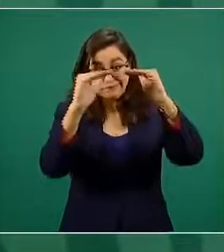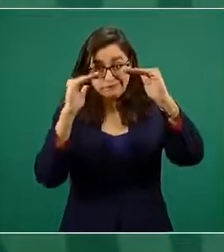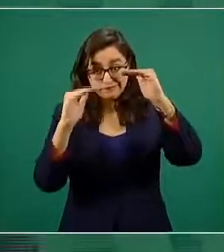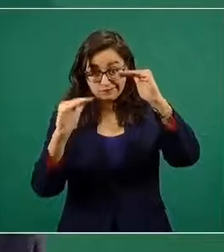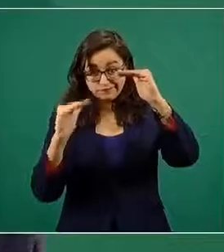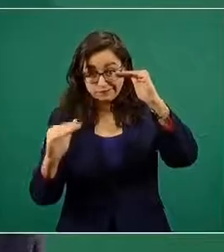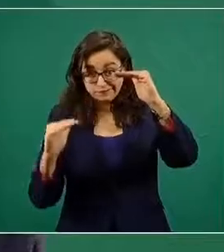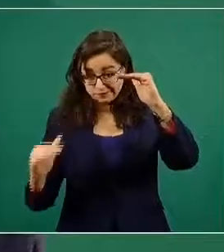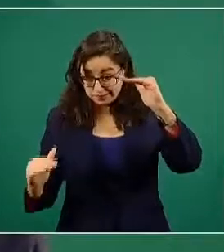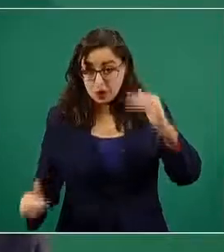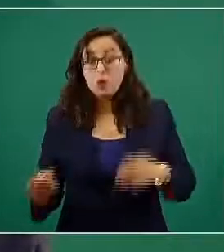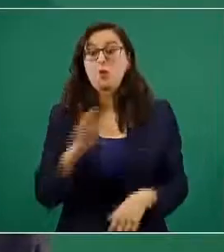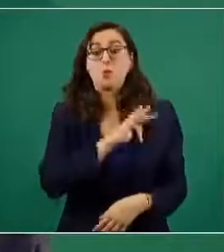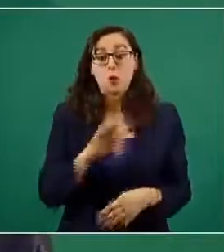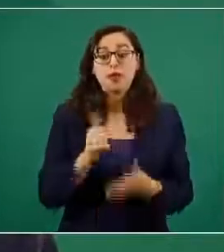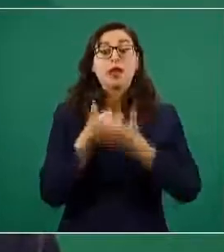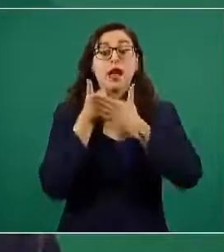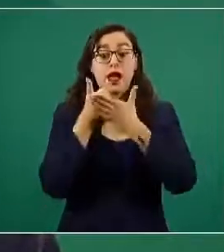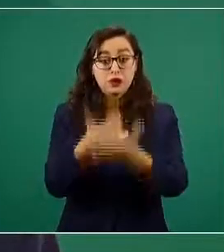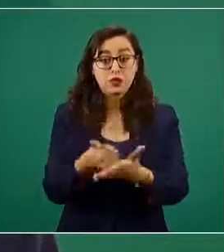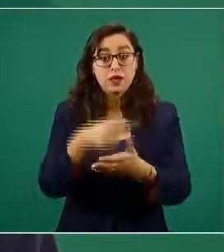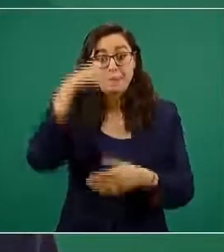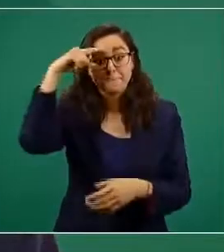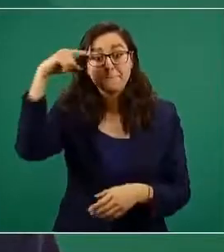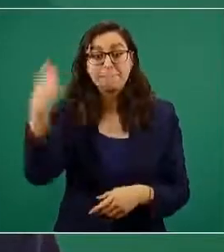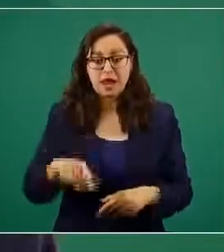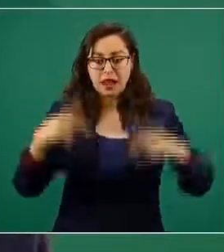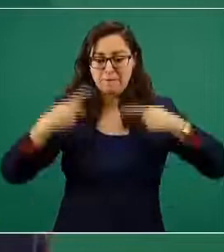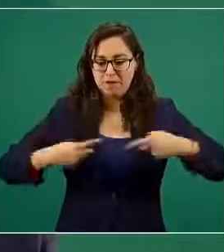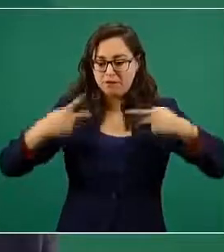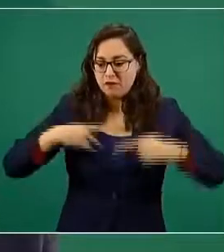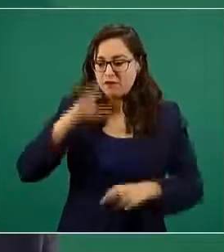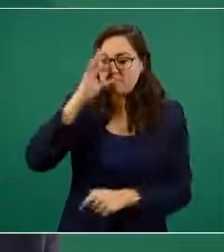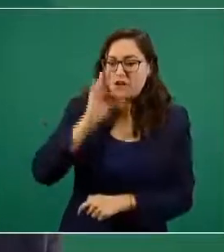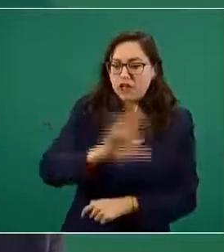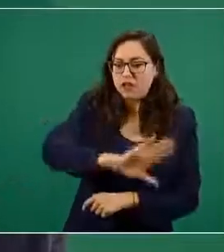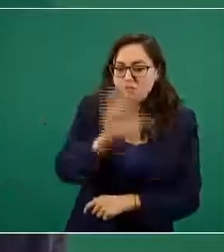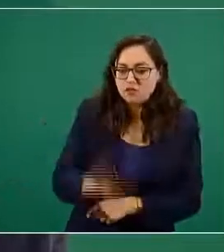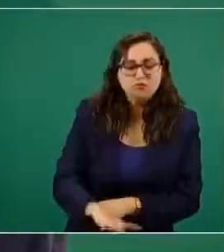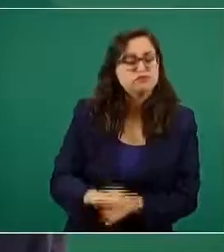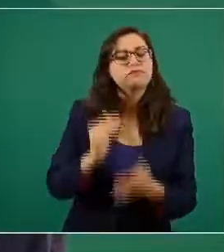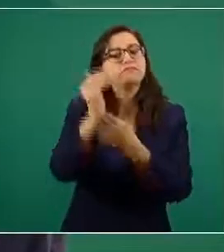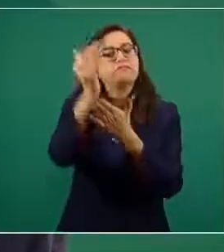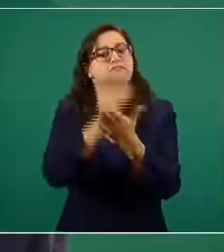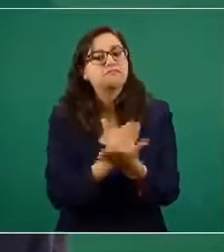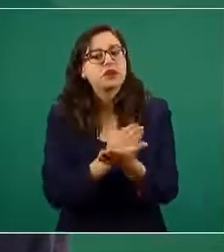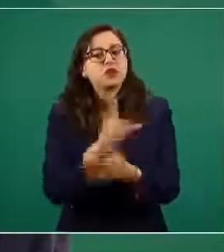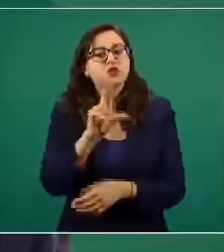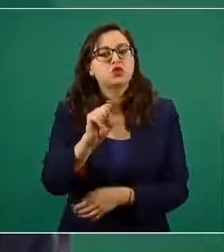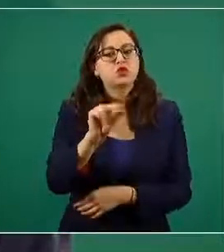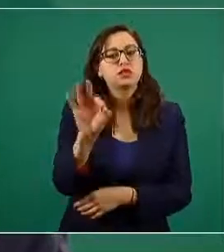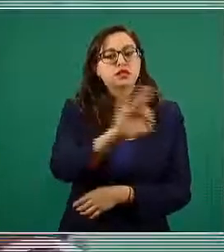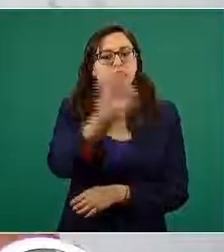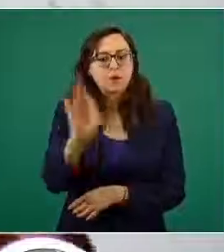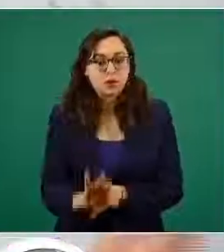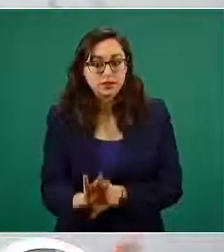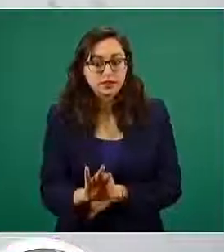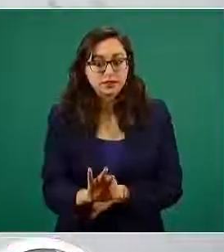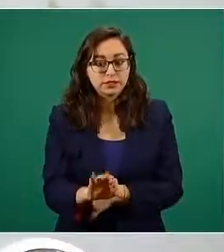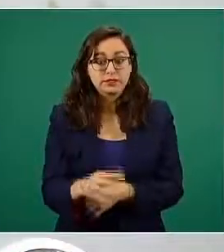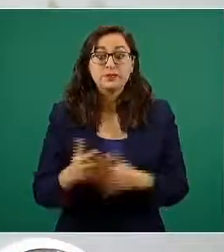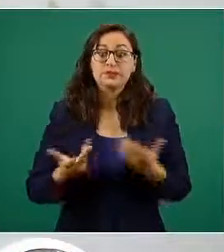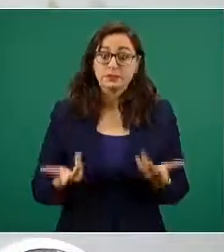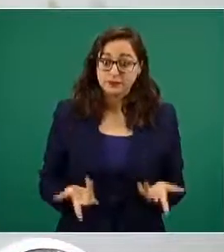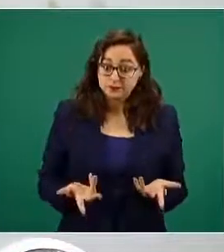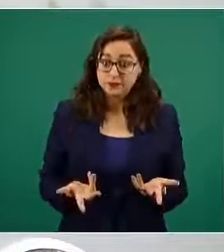la mortalidad en 80% cuando alcancemos 20% de cobertura. Entonces, la